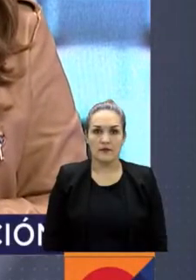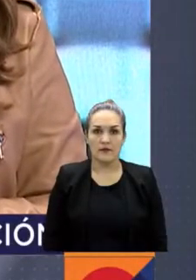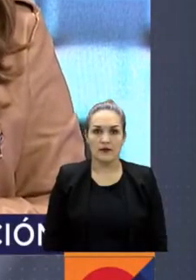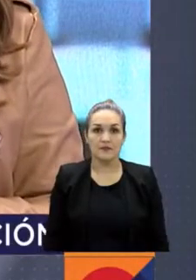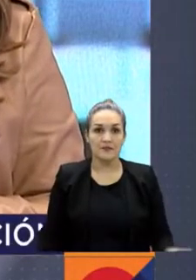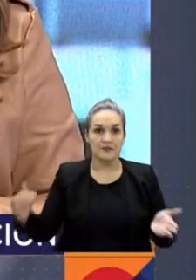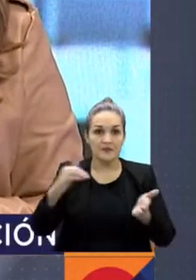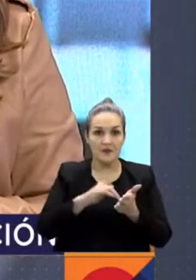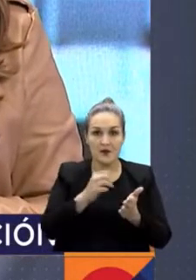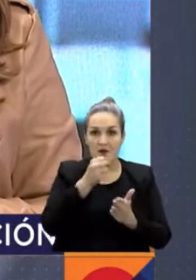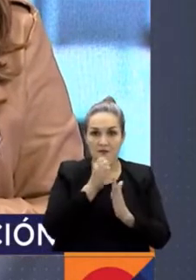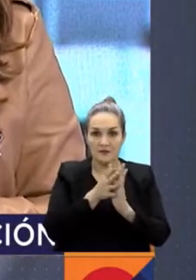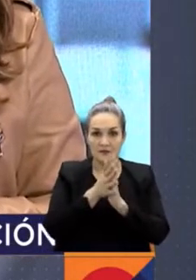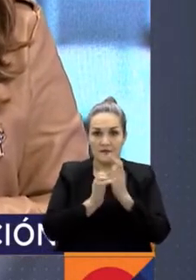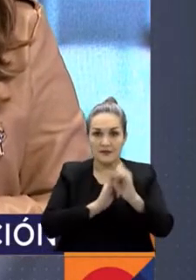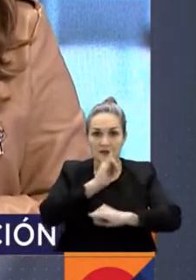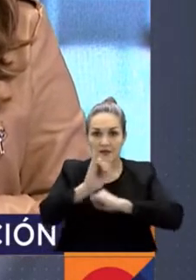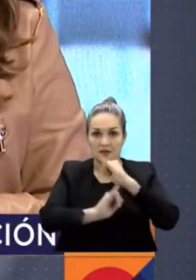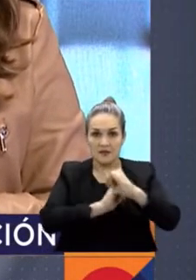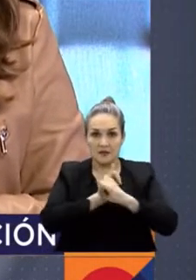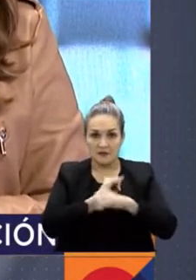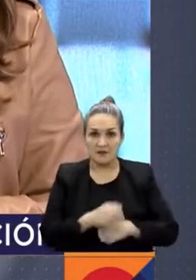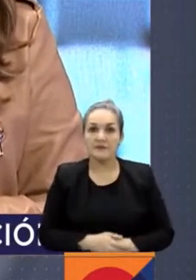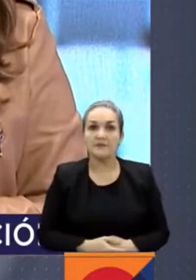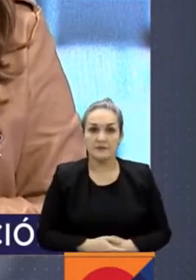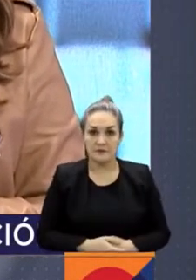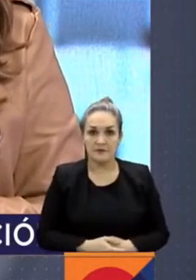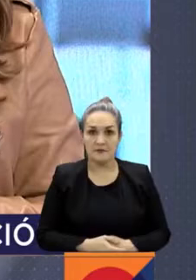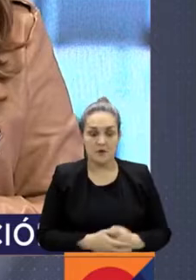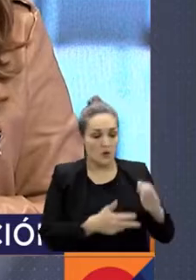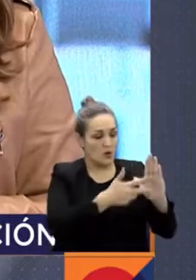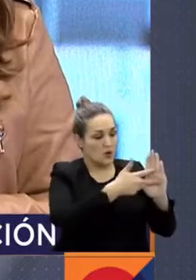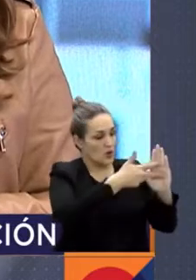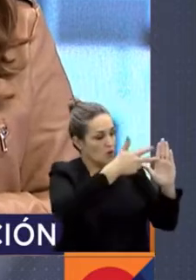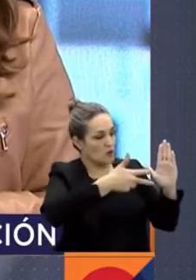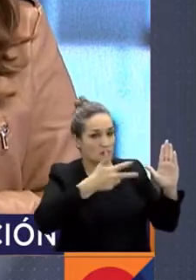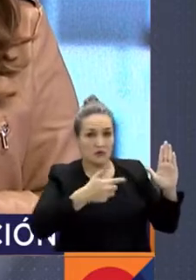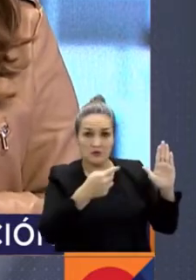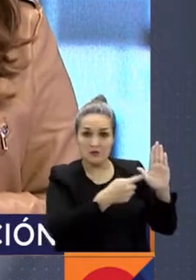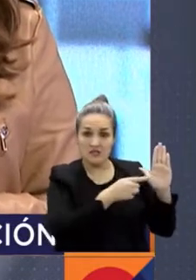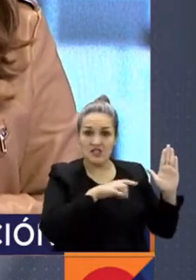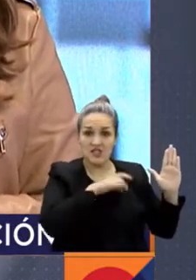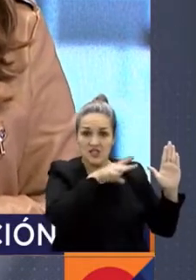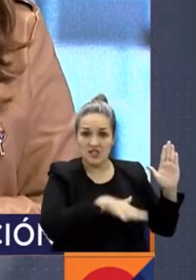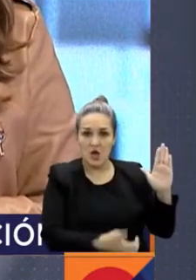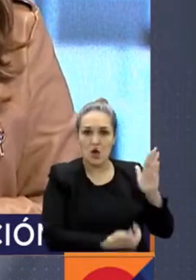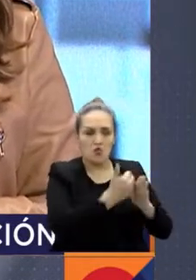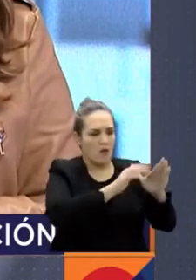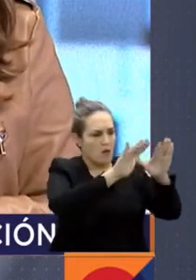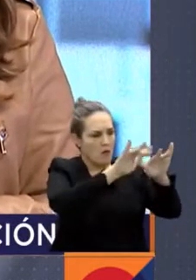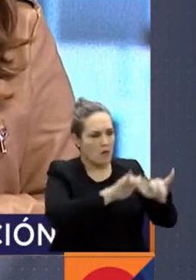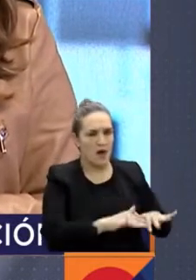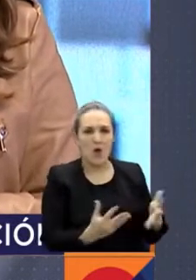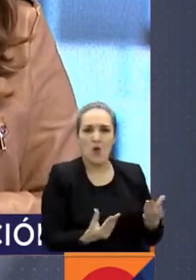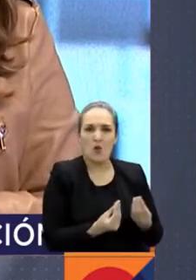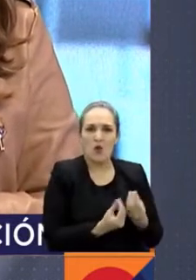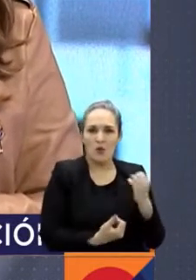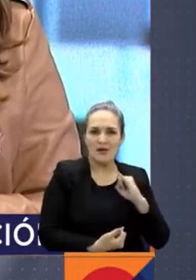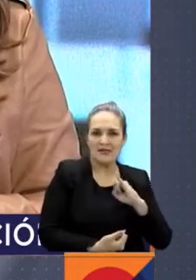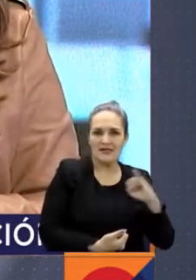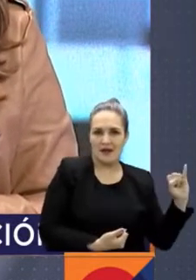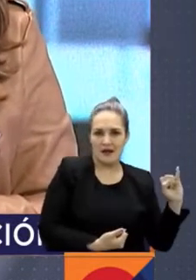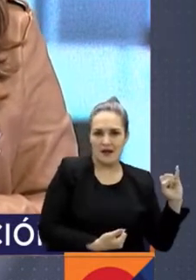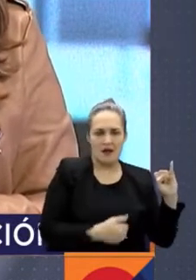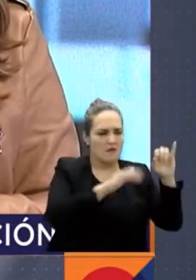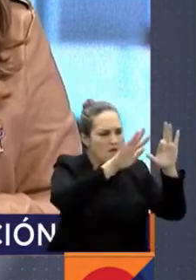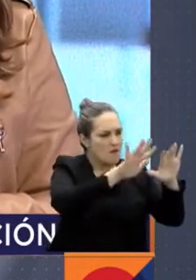Volvemos con la noticia internacional del momento, el rechazo a una nueva constitución redactada por el partido de izquierda. Es el ganador del plebiscito